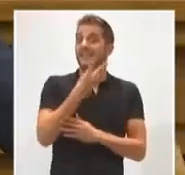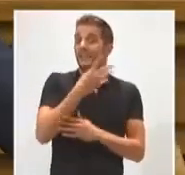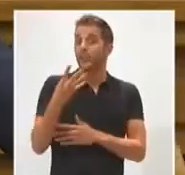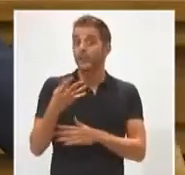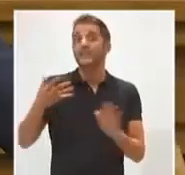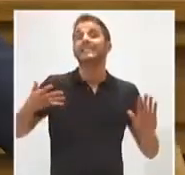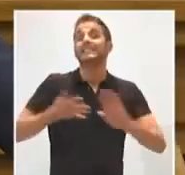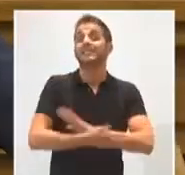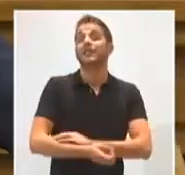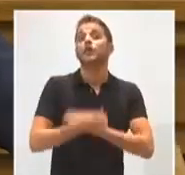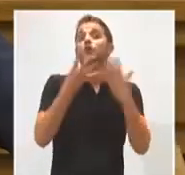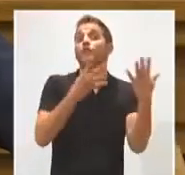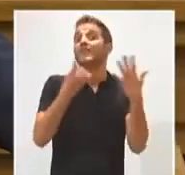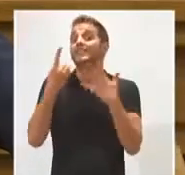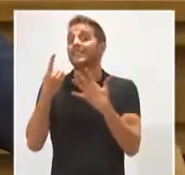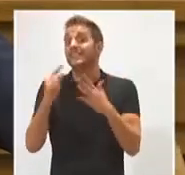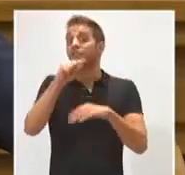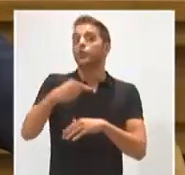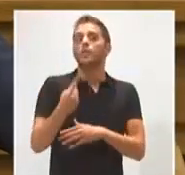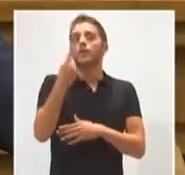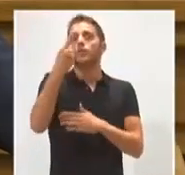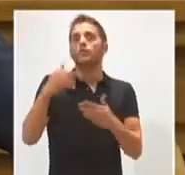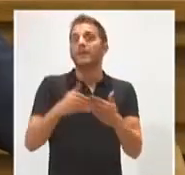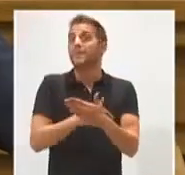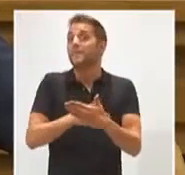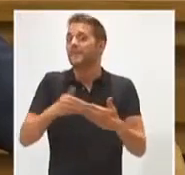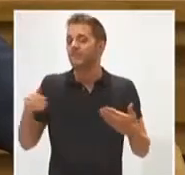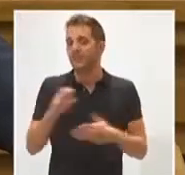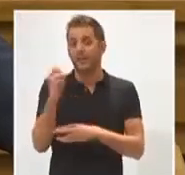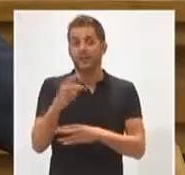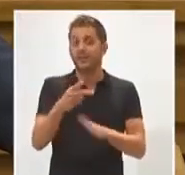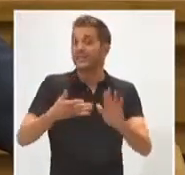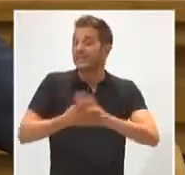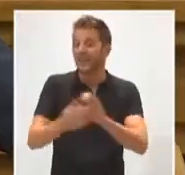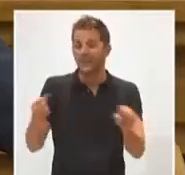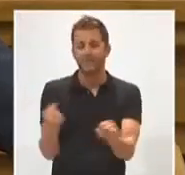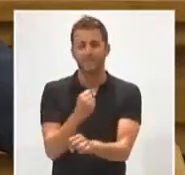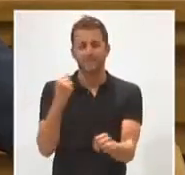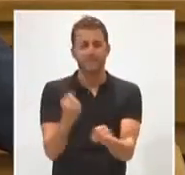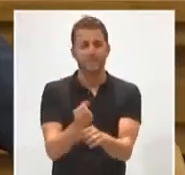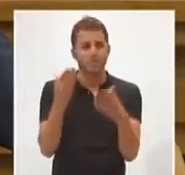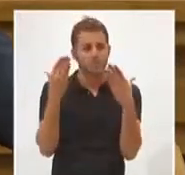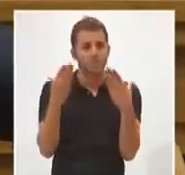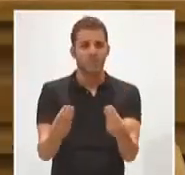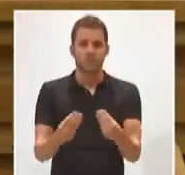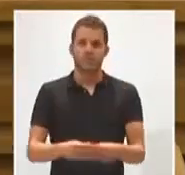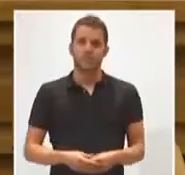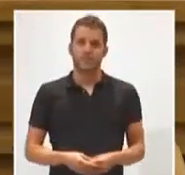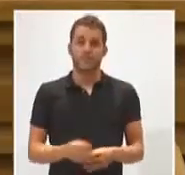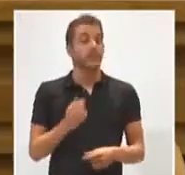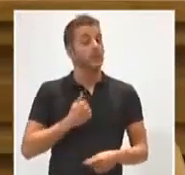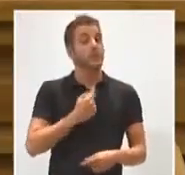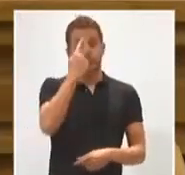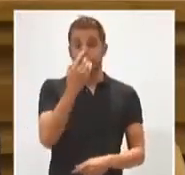96,1 millones de euros de miles y miles de puestos de trabajo que van detrás de estas inversiones creo sinceramente que